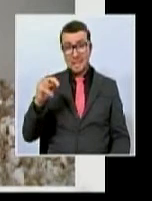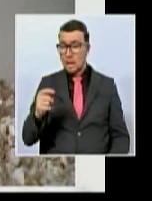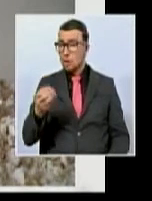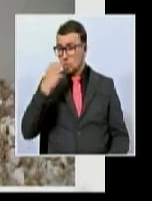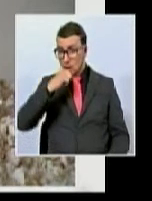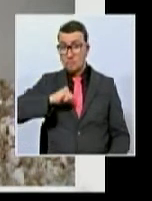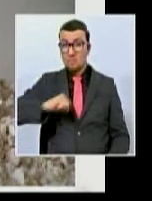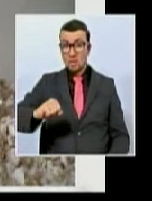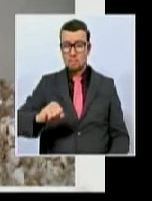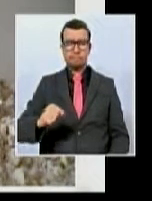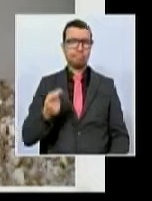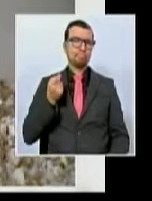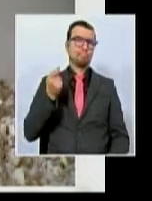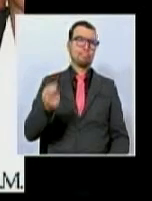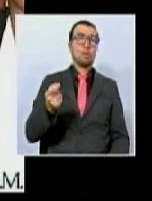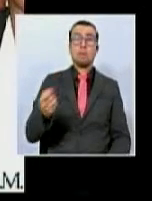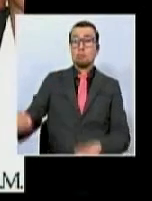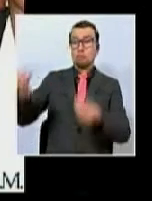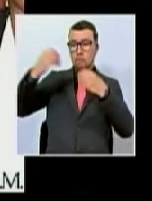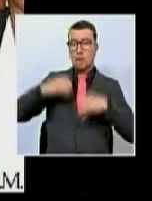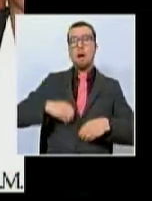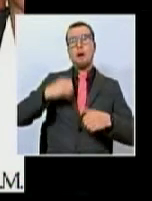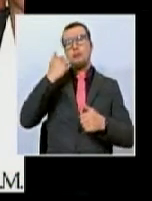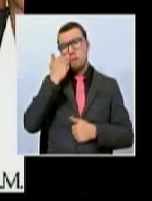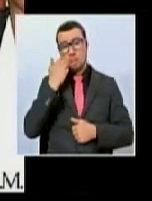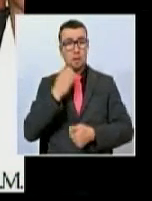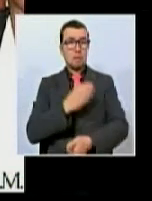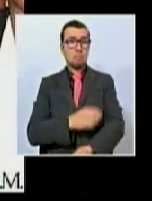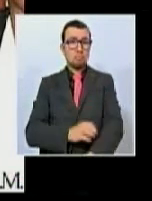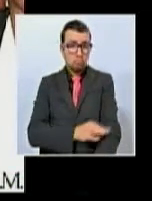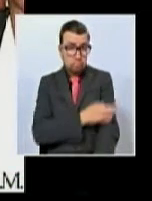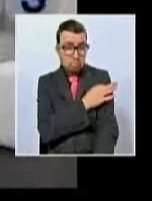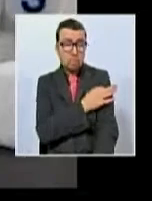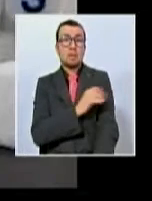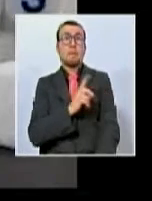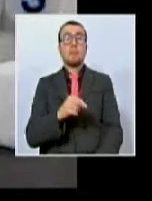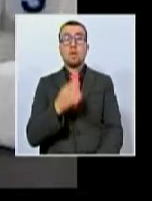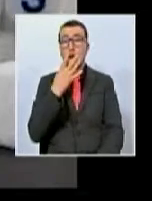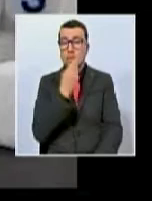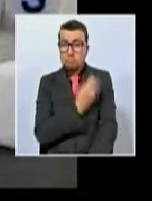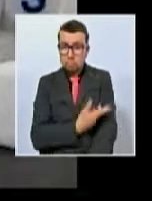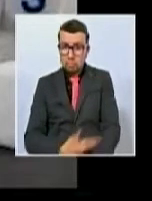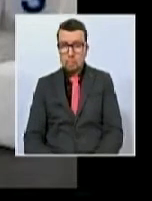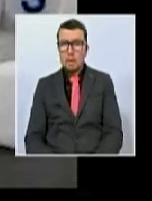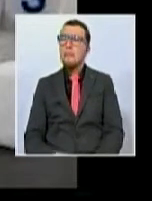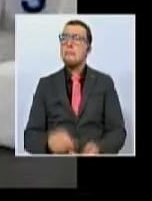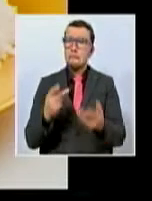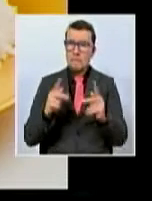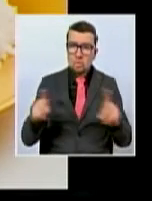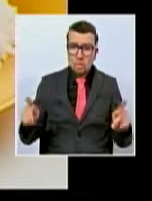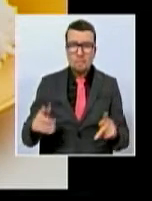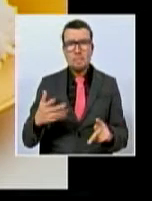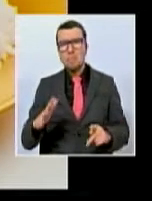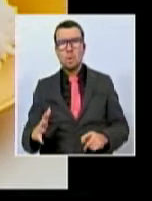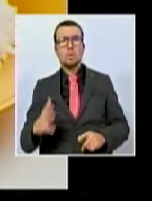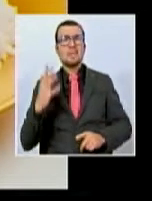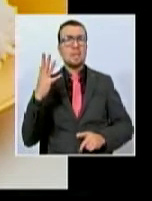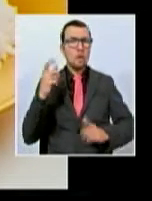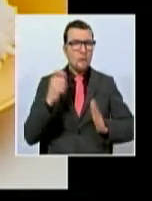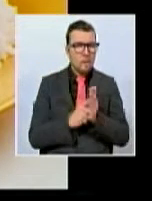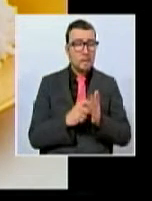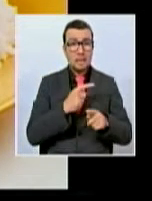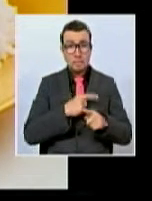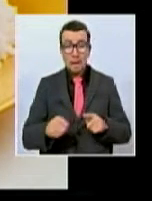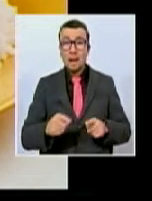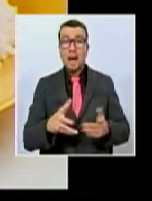cuerpo, causándonos enfermedades como hipertensión y diabetes. Las personas que consumen en promedio 5 veces a la semana